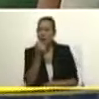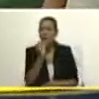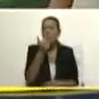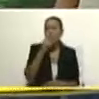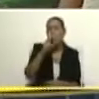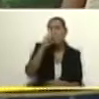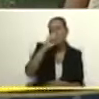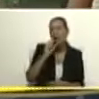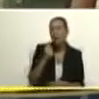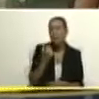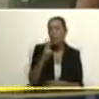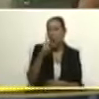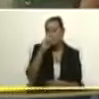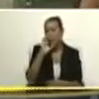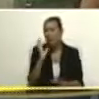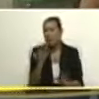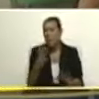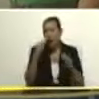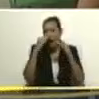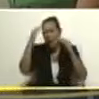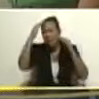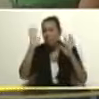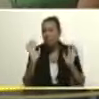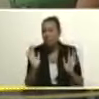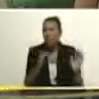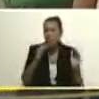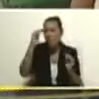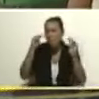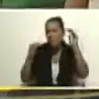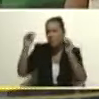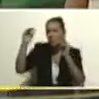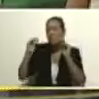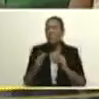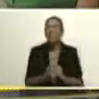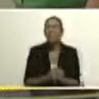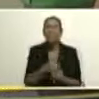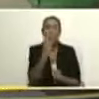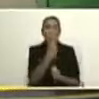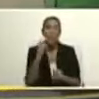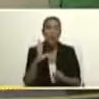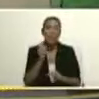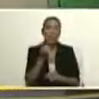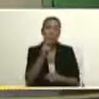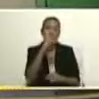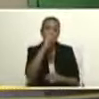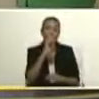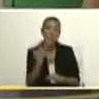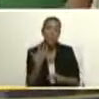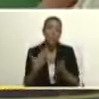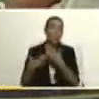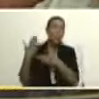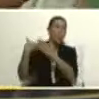12. 12 años. Yo cumplí 12 años, ¿ustedes saben